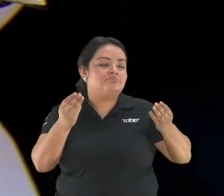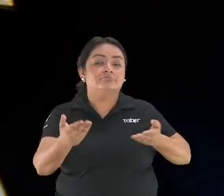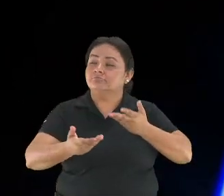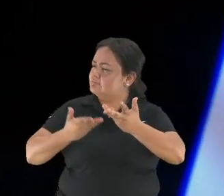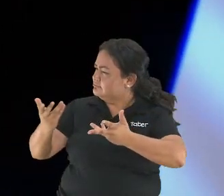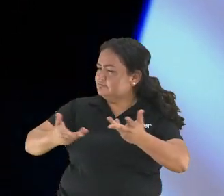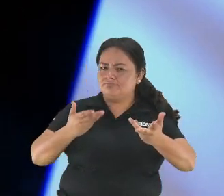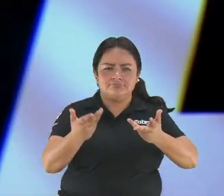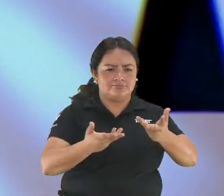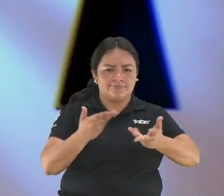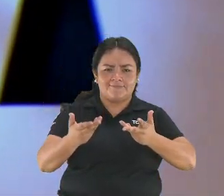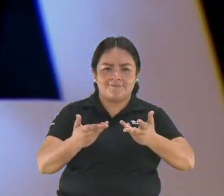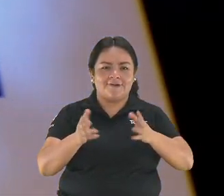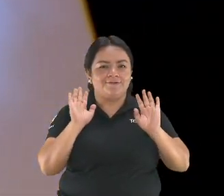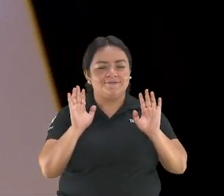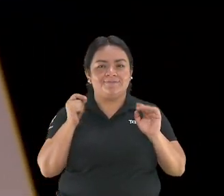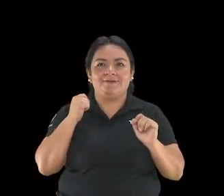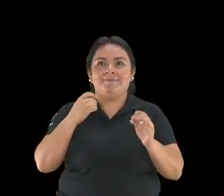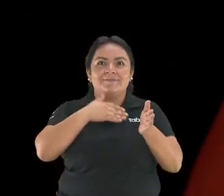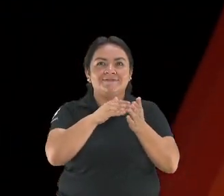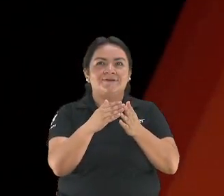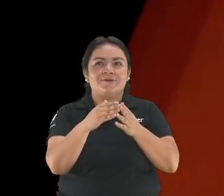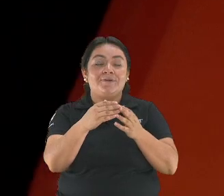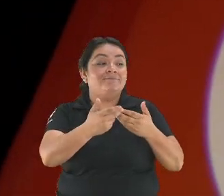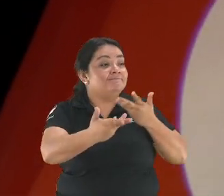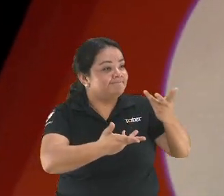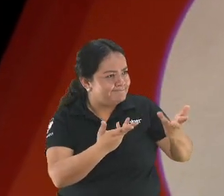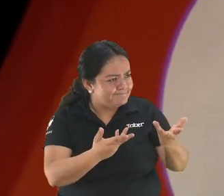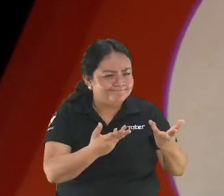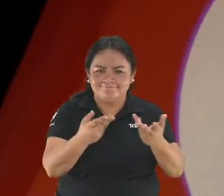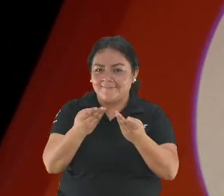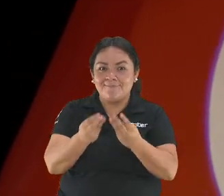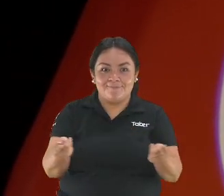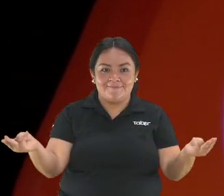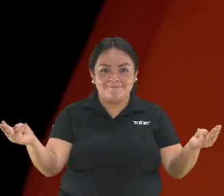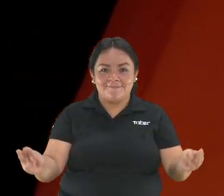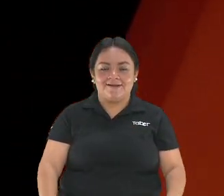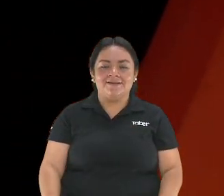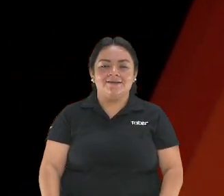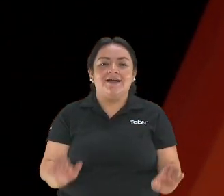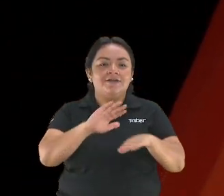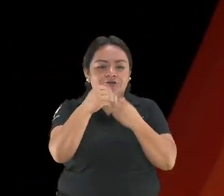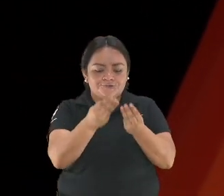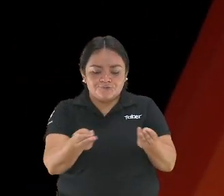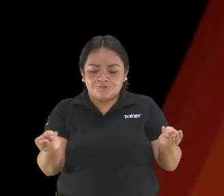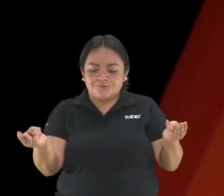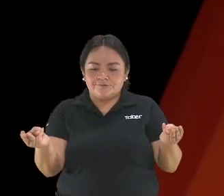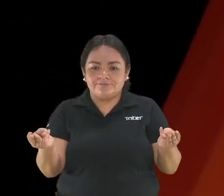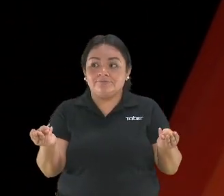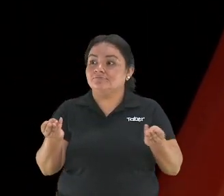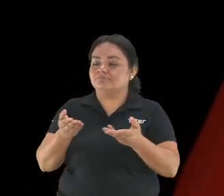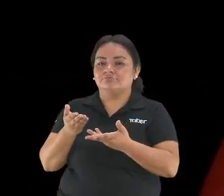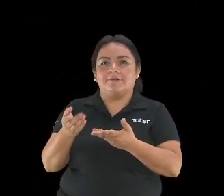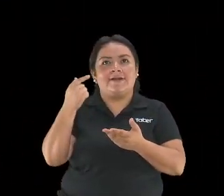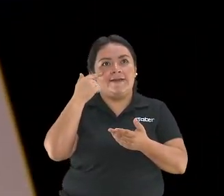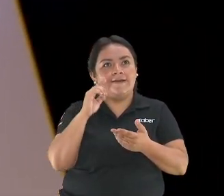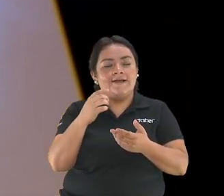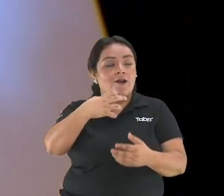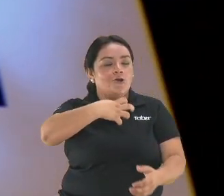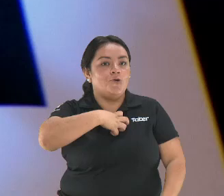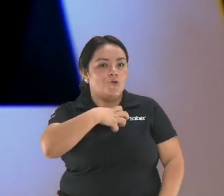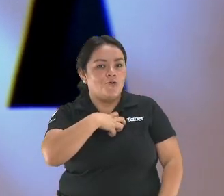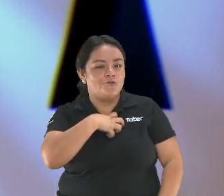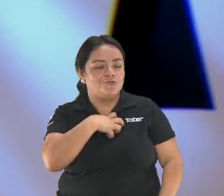de las veces que se puso a subastarlo a ofrecerlo le empezaron a ofrecer aquí están todas estas herramientas estaba el odio